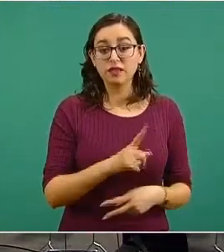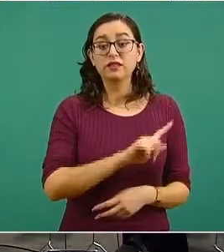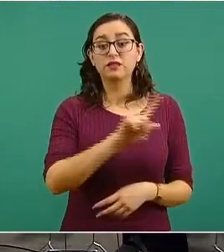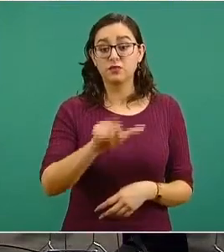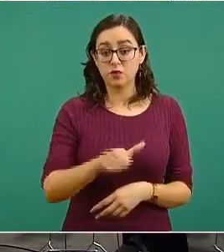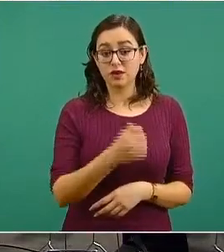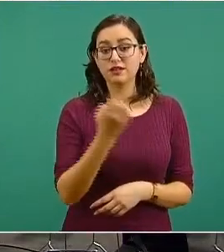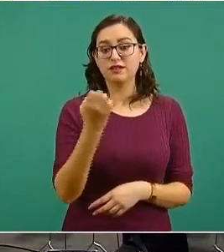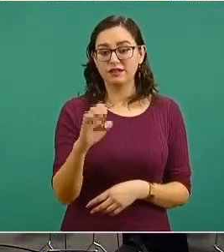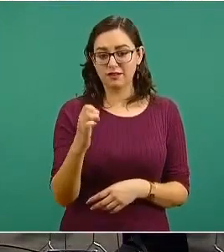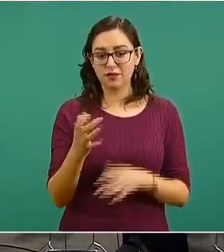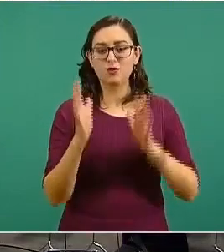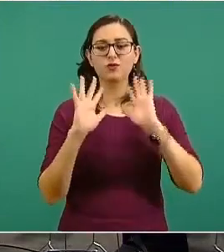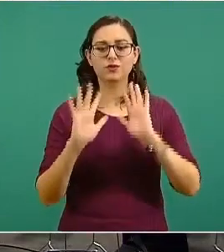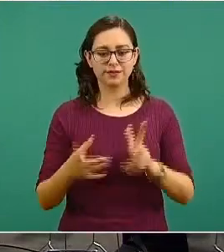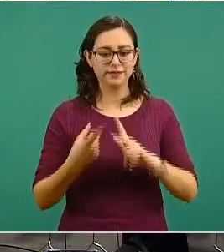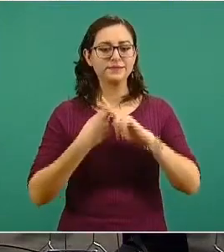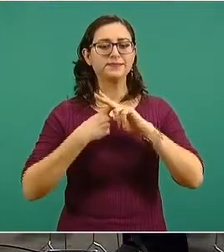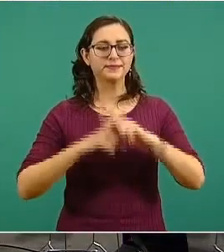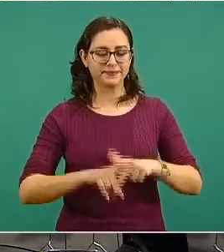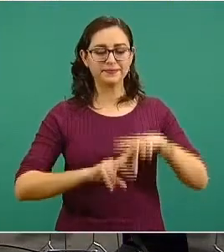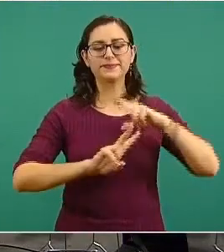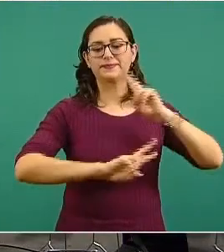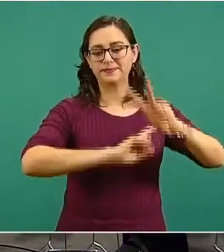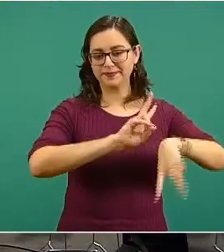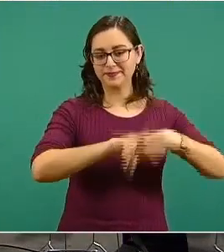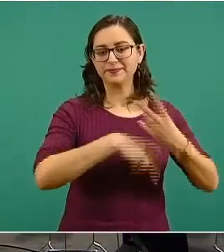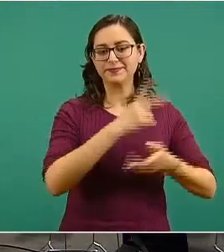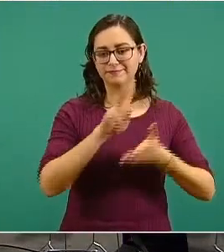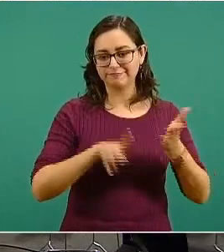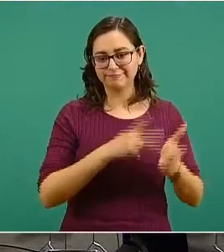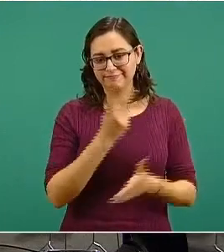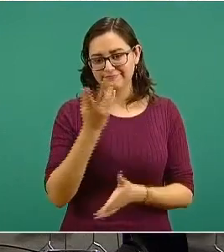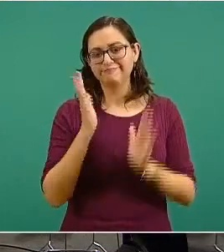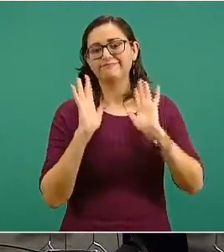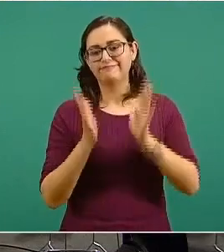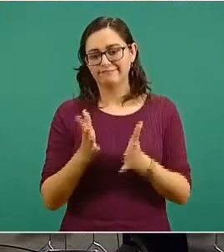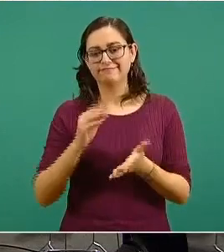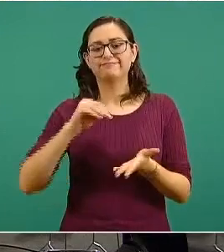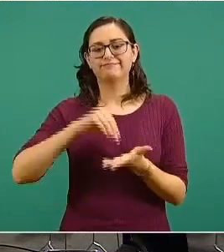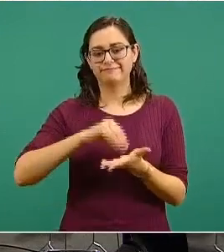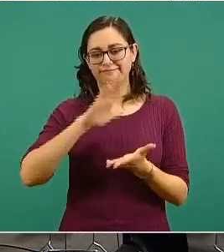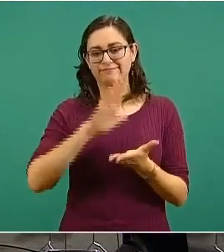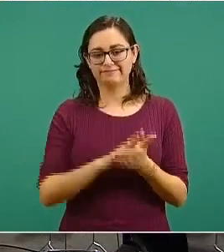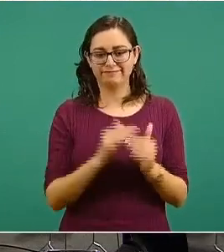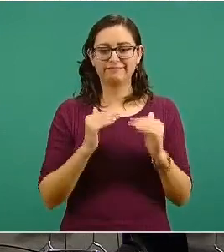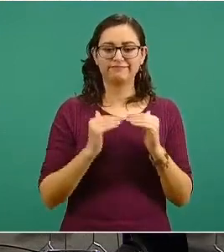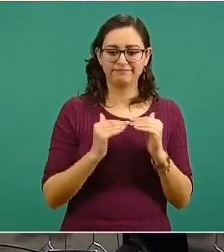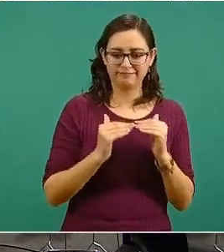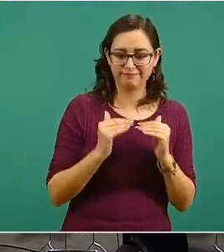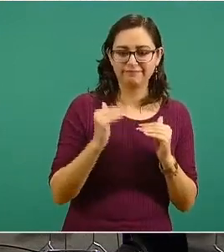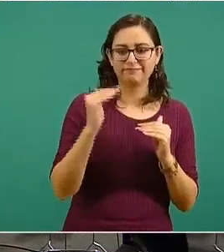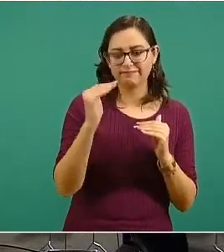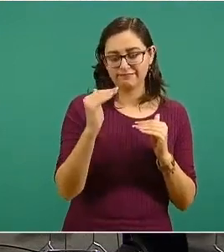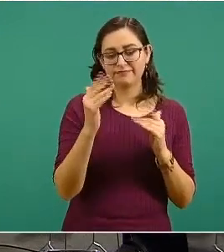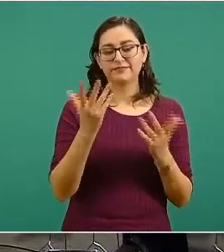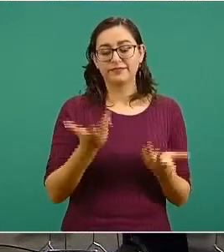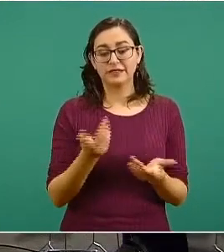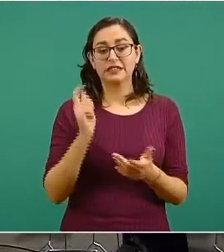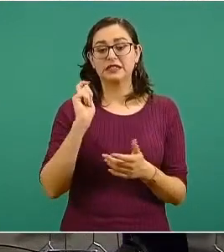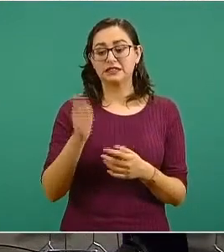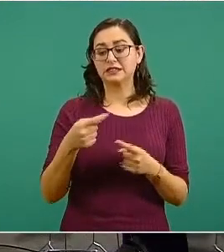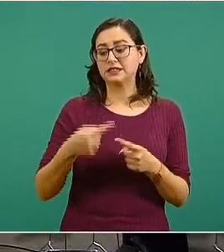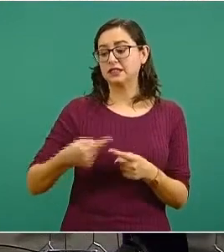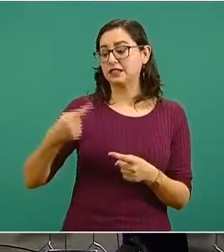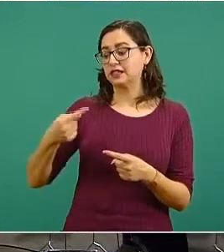lo podemos ver con este incremento. Este incremento es las personas que aquí dejaron de acudir